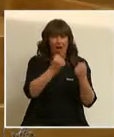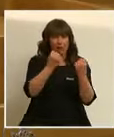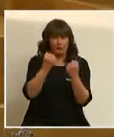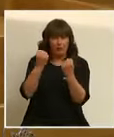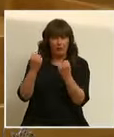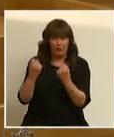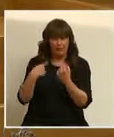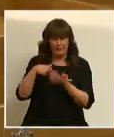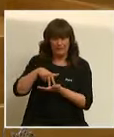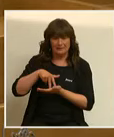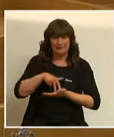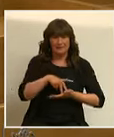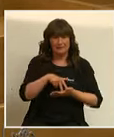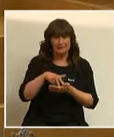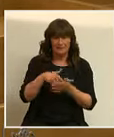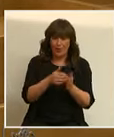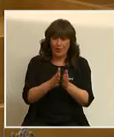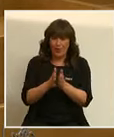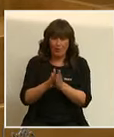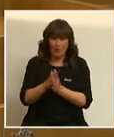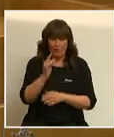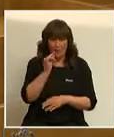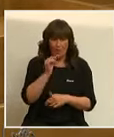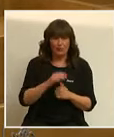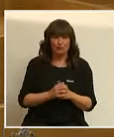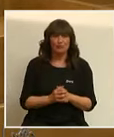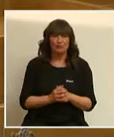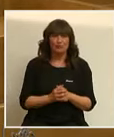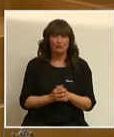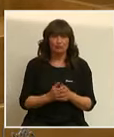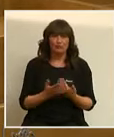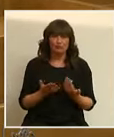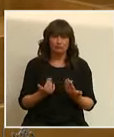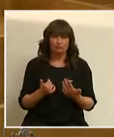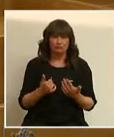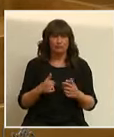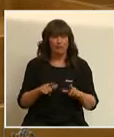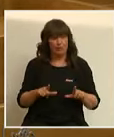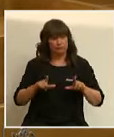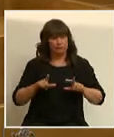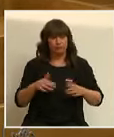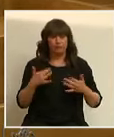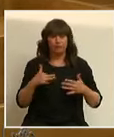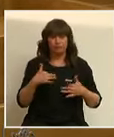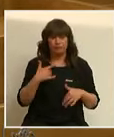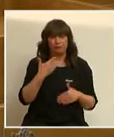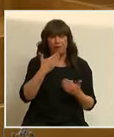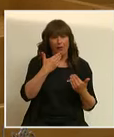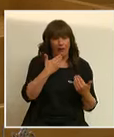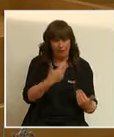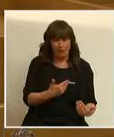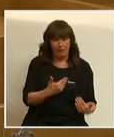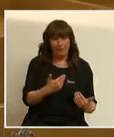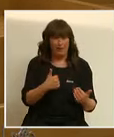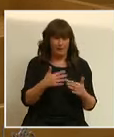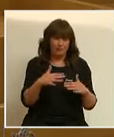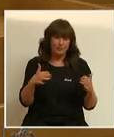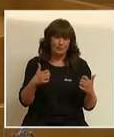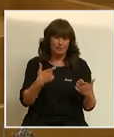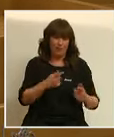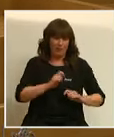autoridades aquí presentes, compañeros. Agradecer esta distinción de las Cortes Valencianas